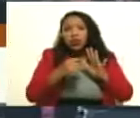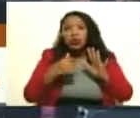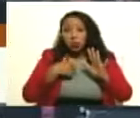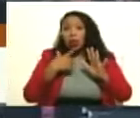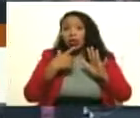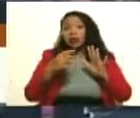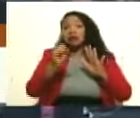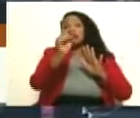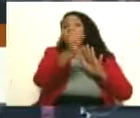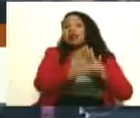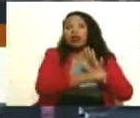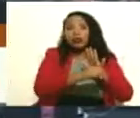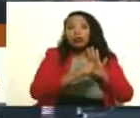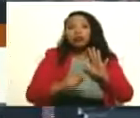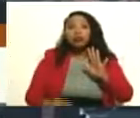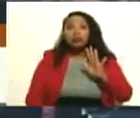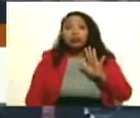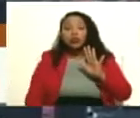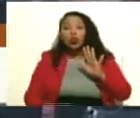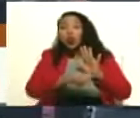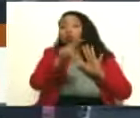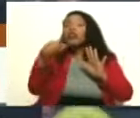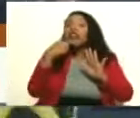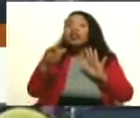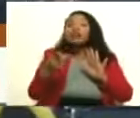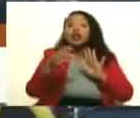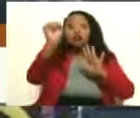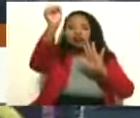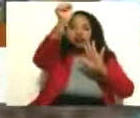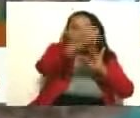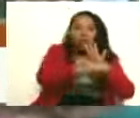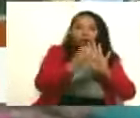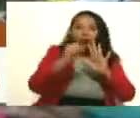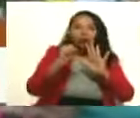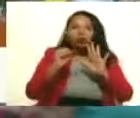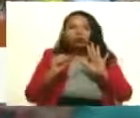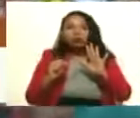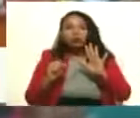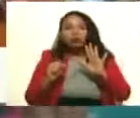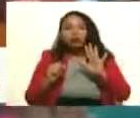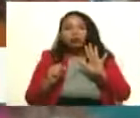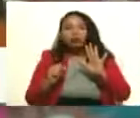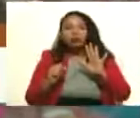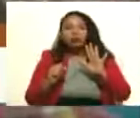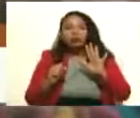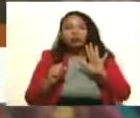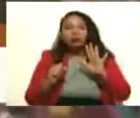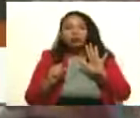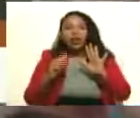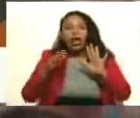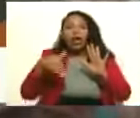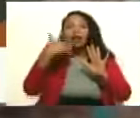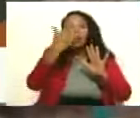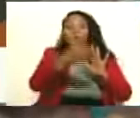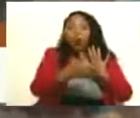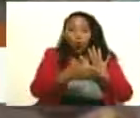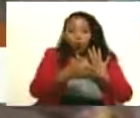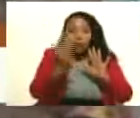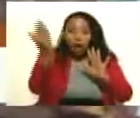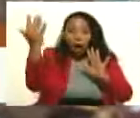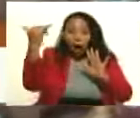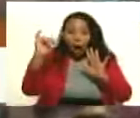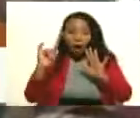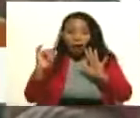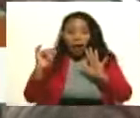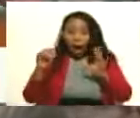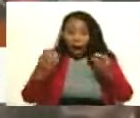sí. ¿Ustedes qué van a decir? Sí. Sí. Y luego viene que el